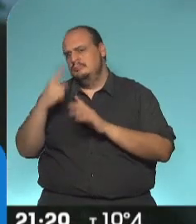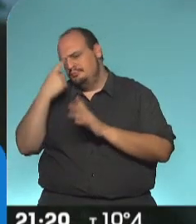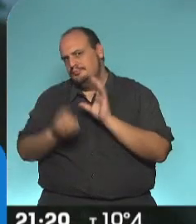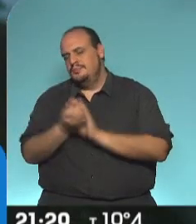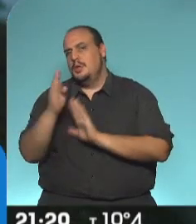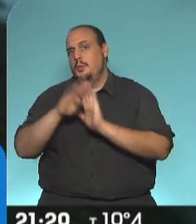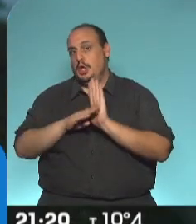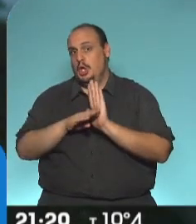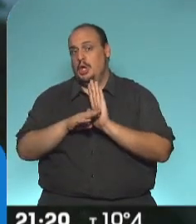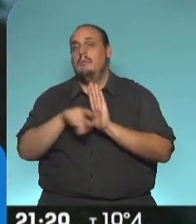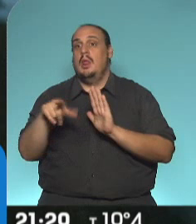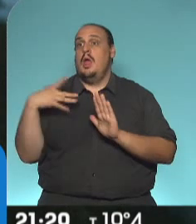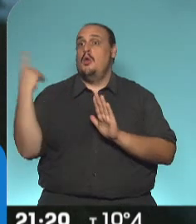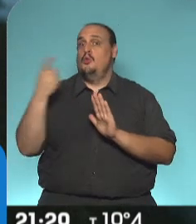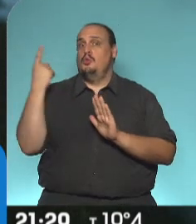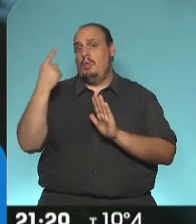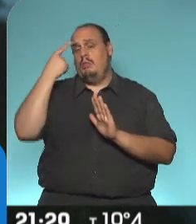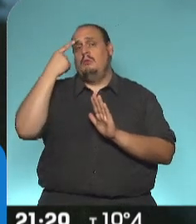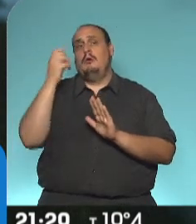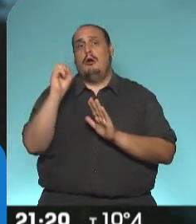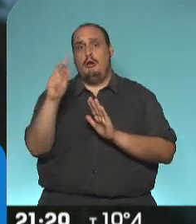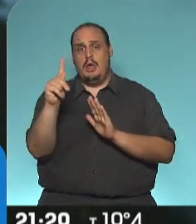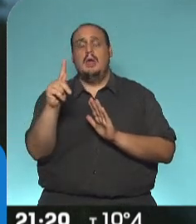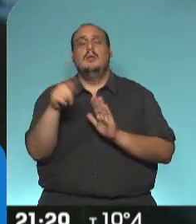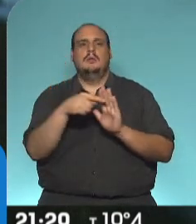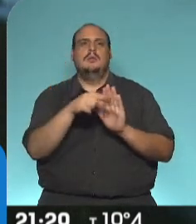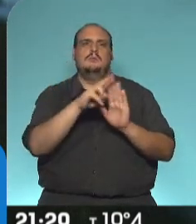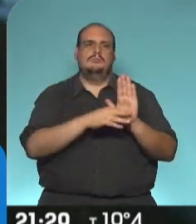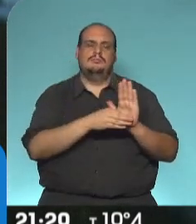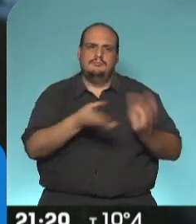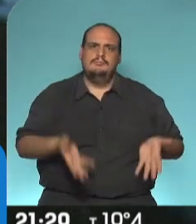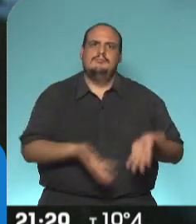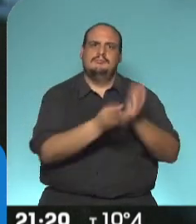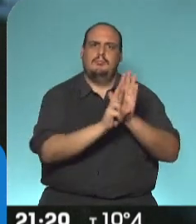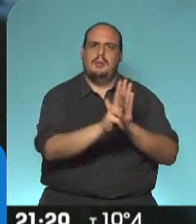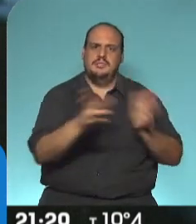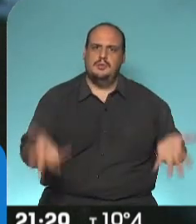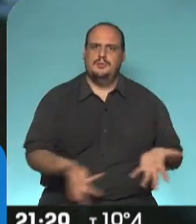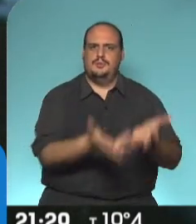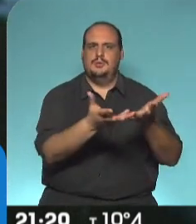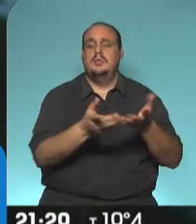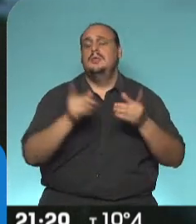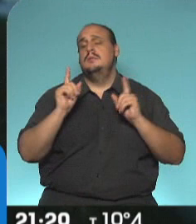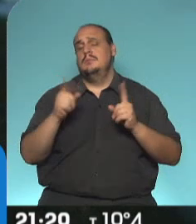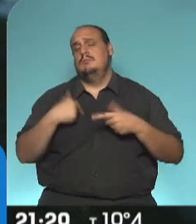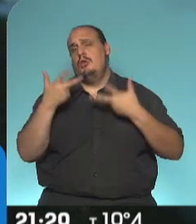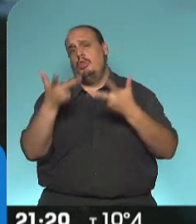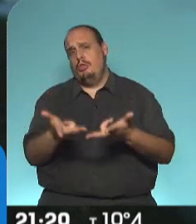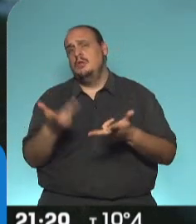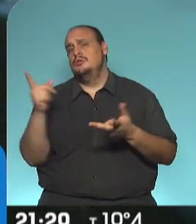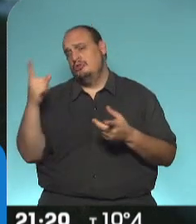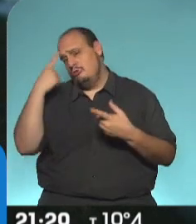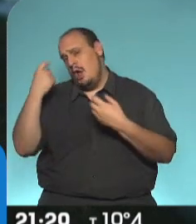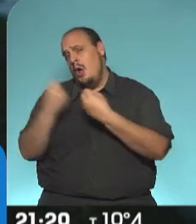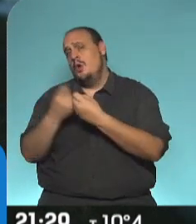que cuando las autoridades lo consideren se pueda permitir la práctica insisto y en esto repito y me sumo y adhiero